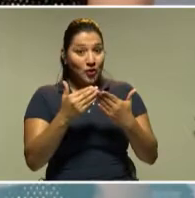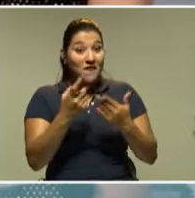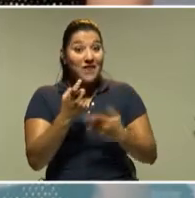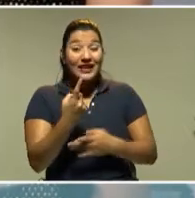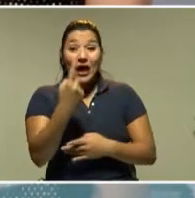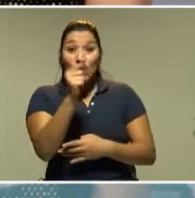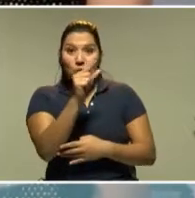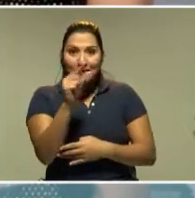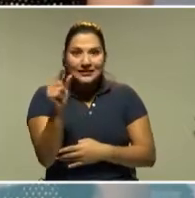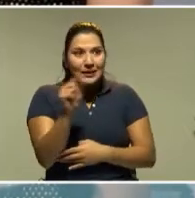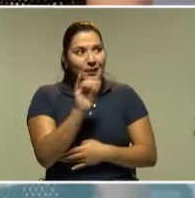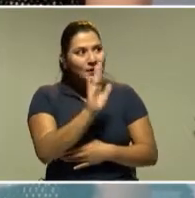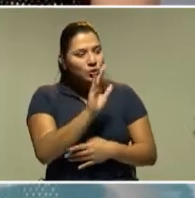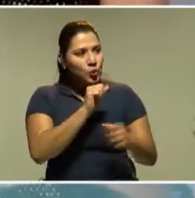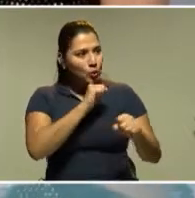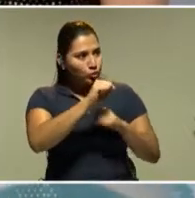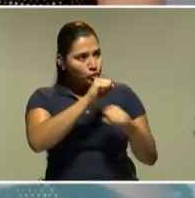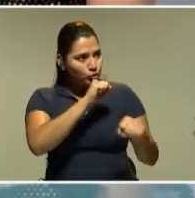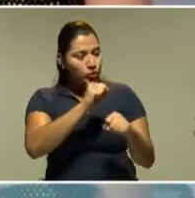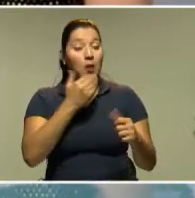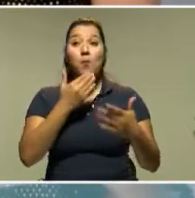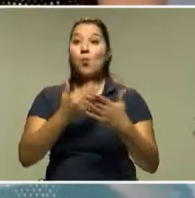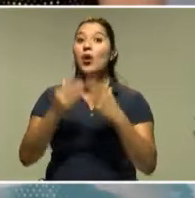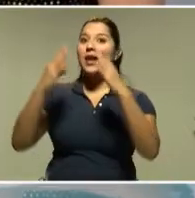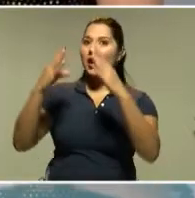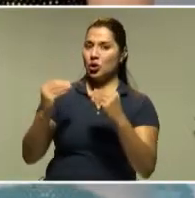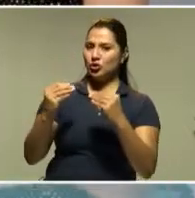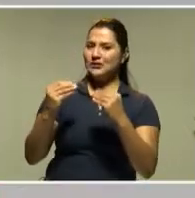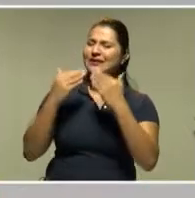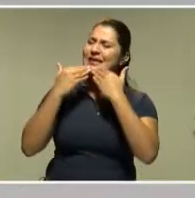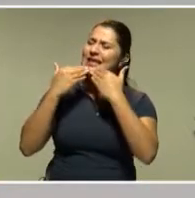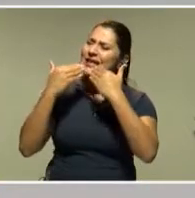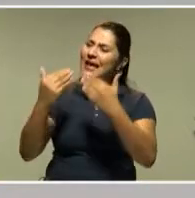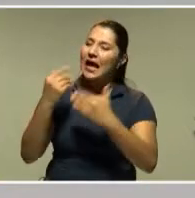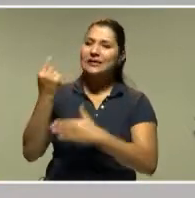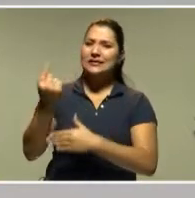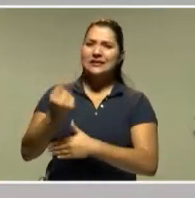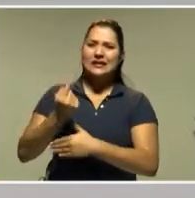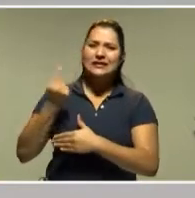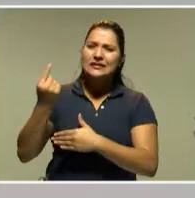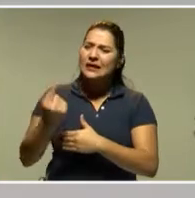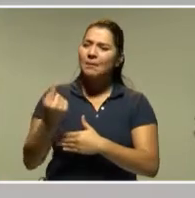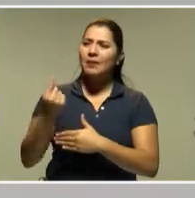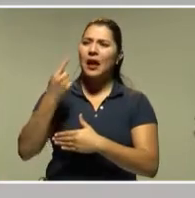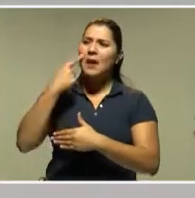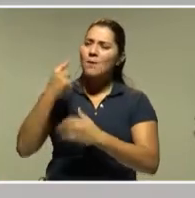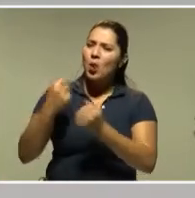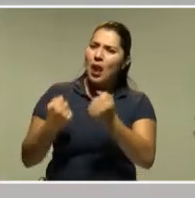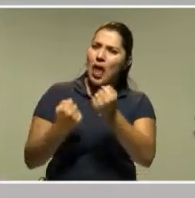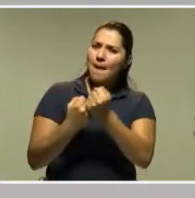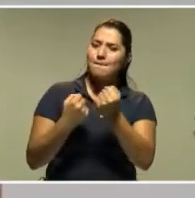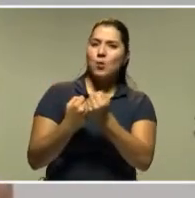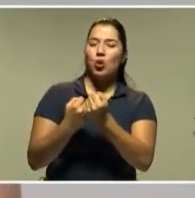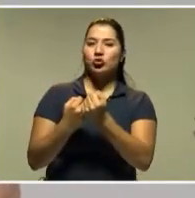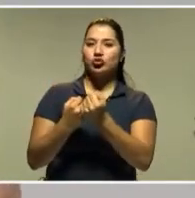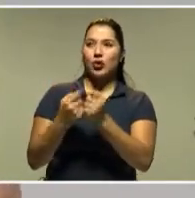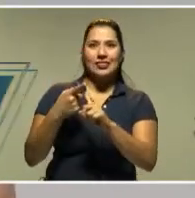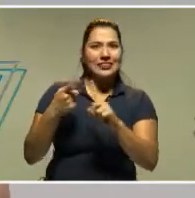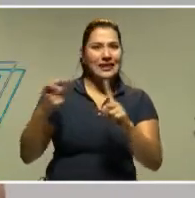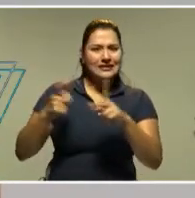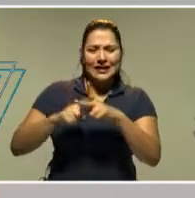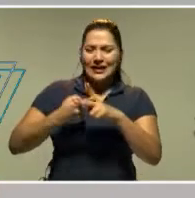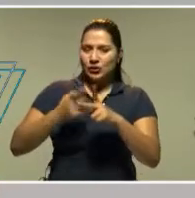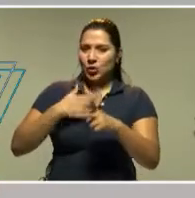semana de esa añorada pelea. Ay, buenas noches. Gracias, siempre agradecida por la cobertura, por el apoyo que me han dado desde el principio